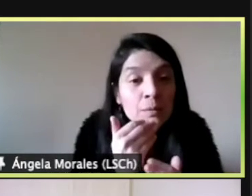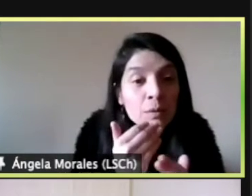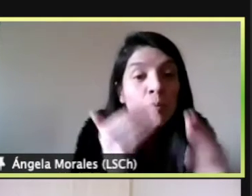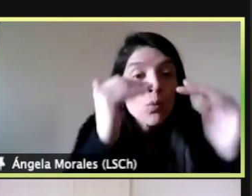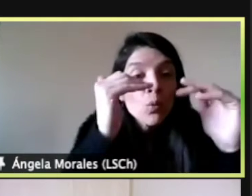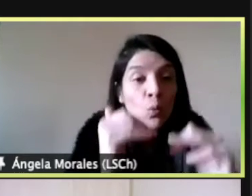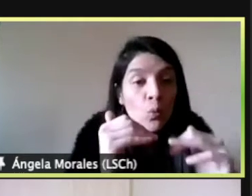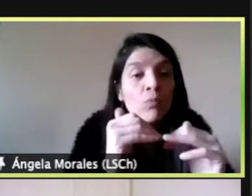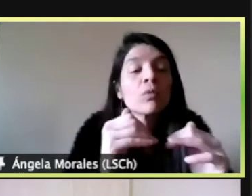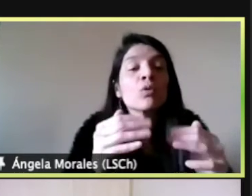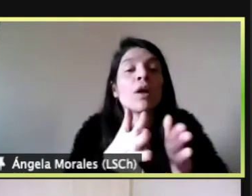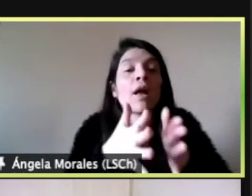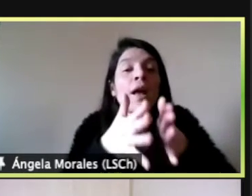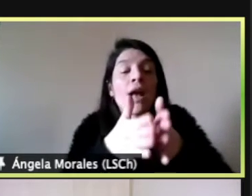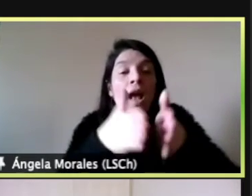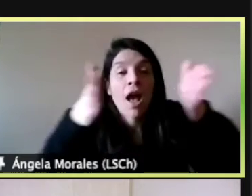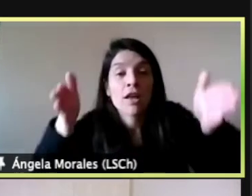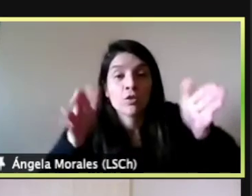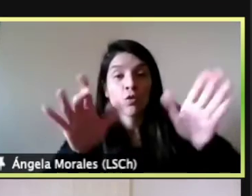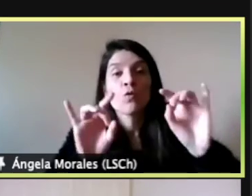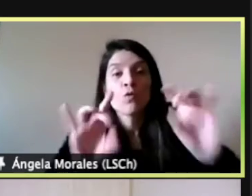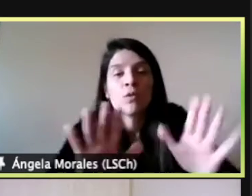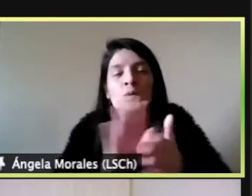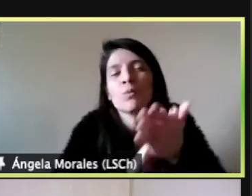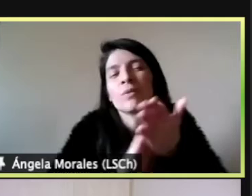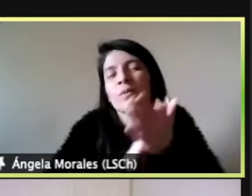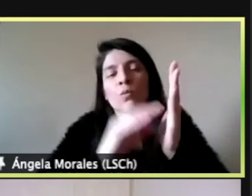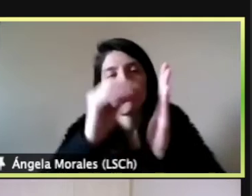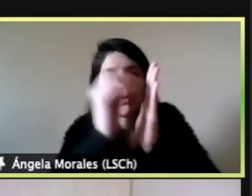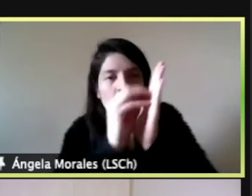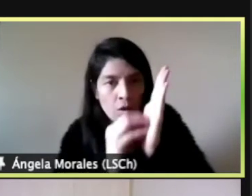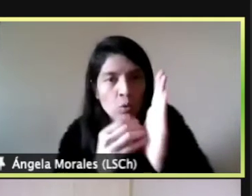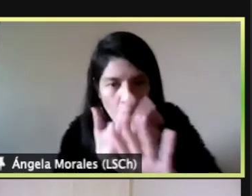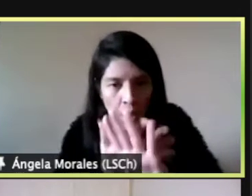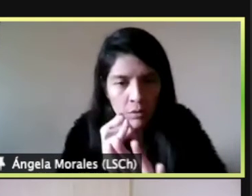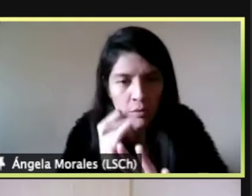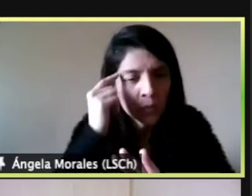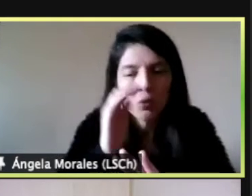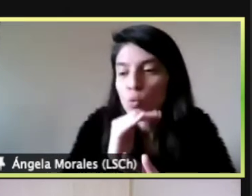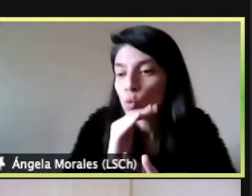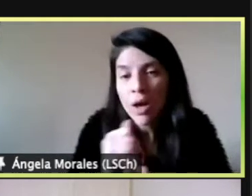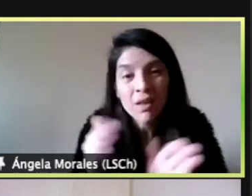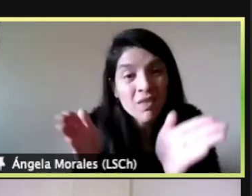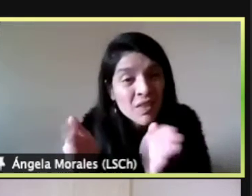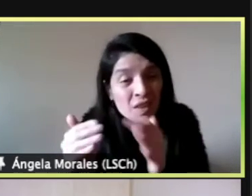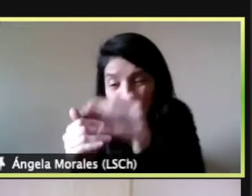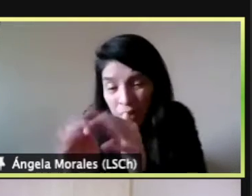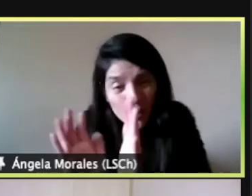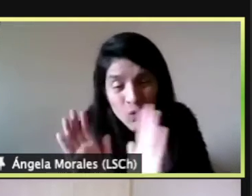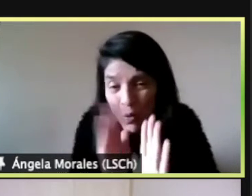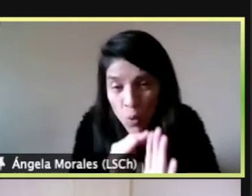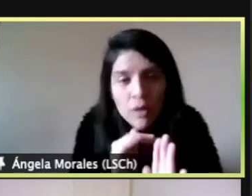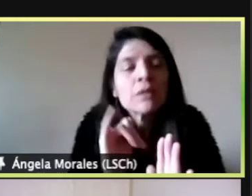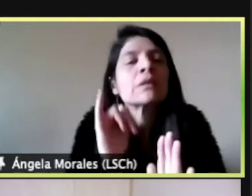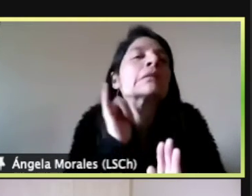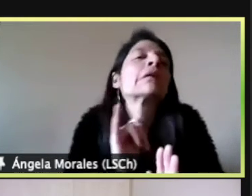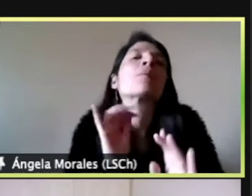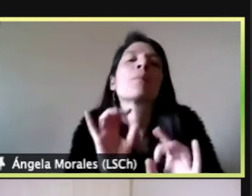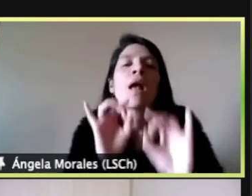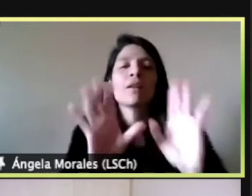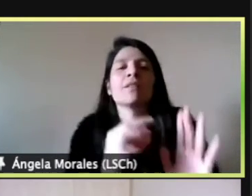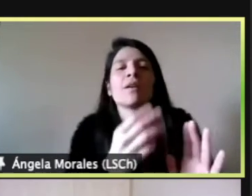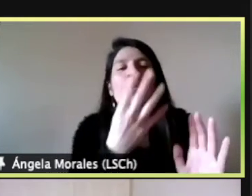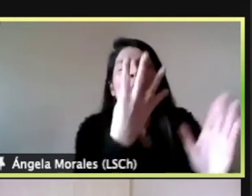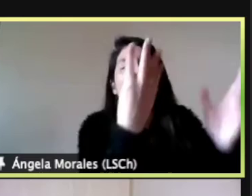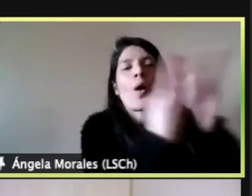datos que, si bien no existe un delimitador, siempre van a estar agrupados de 4 en 4, por ejemplo. Entonces yo podría separar